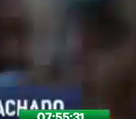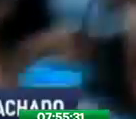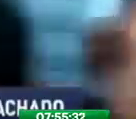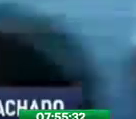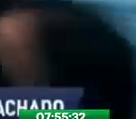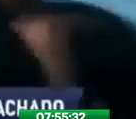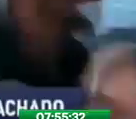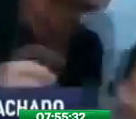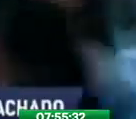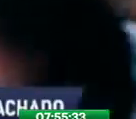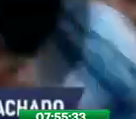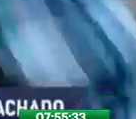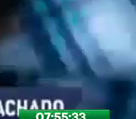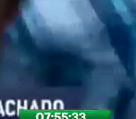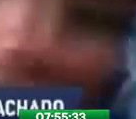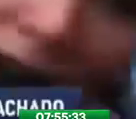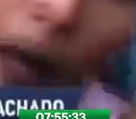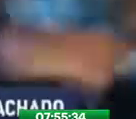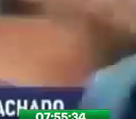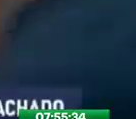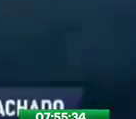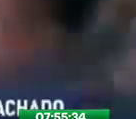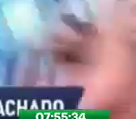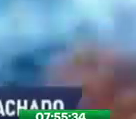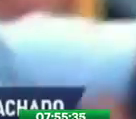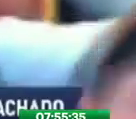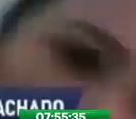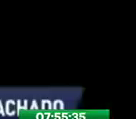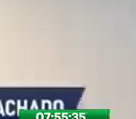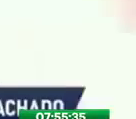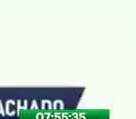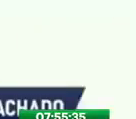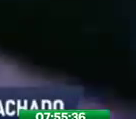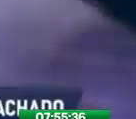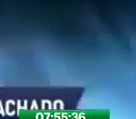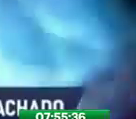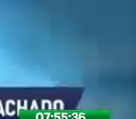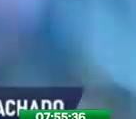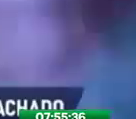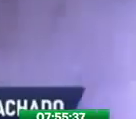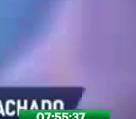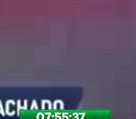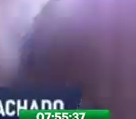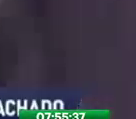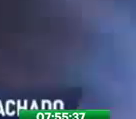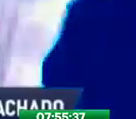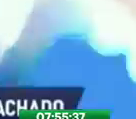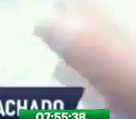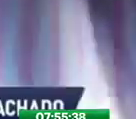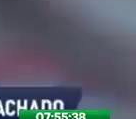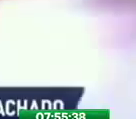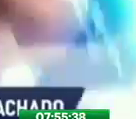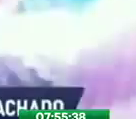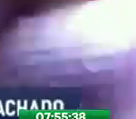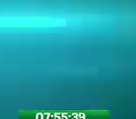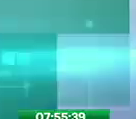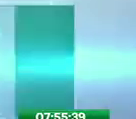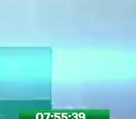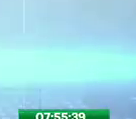transmitía la noticia en vivo e indirecto también fue agredida. Informó Carlos Julio Gurumendi.